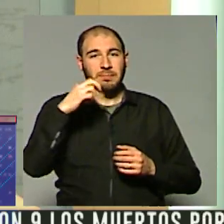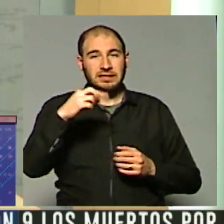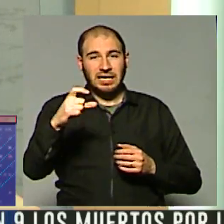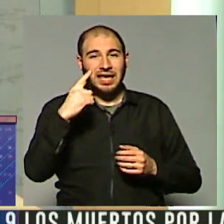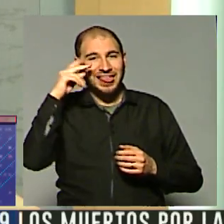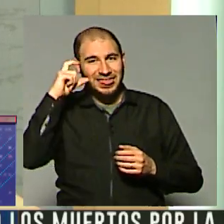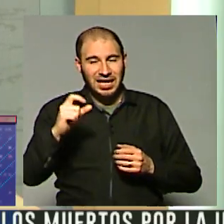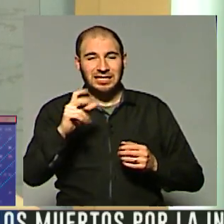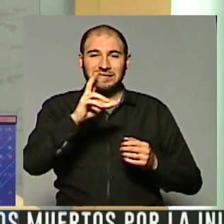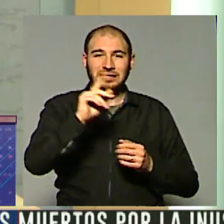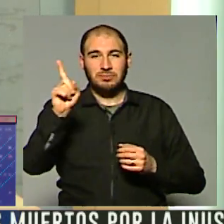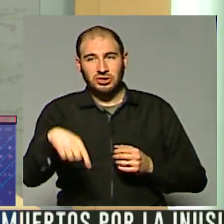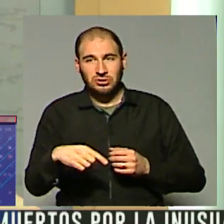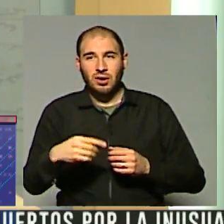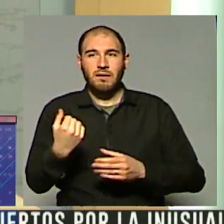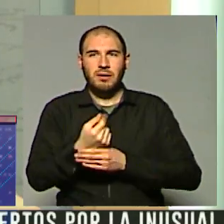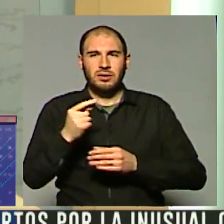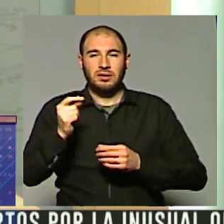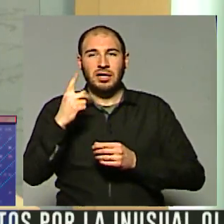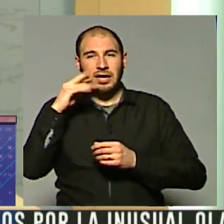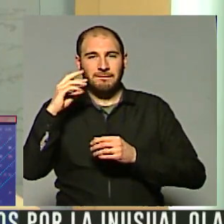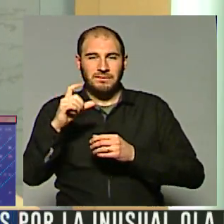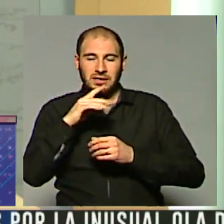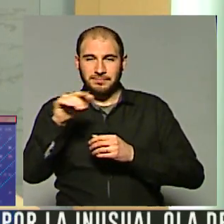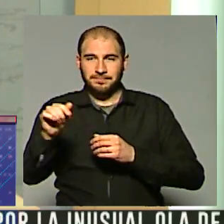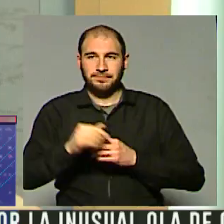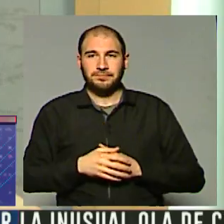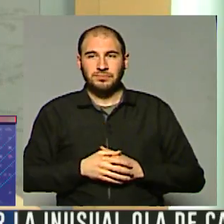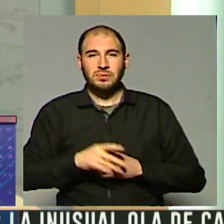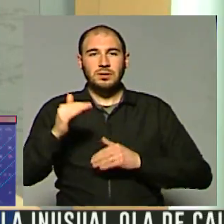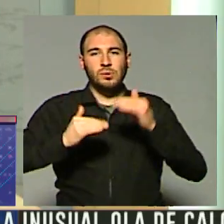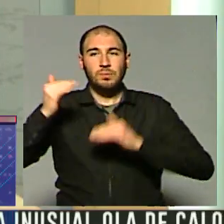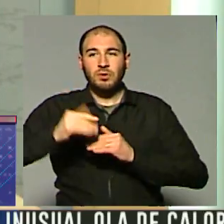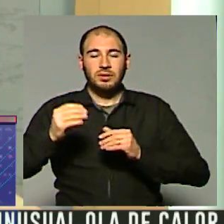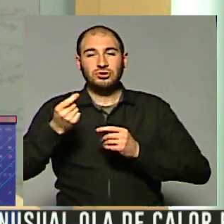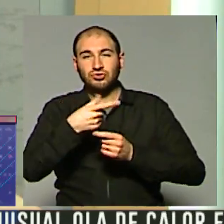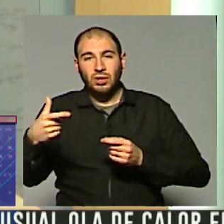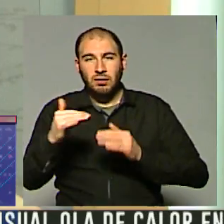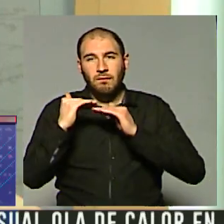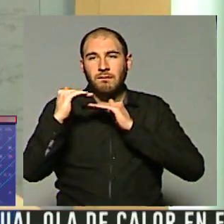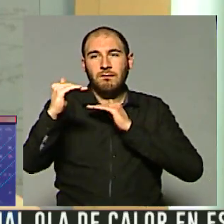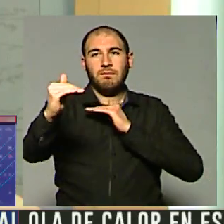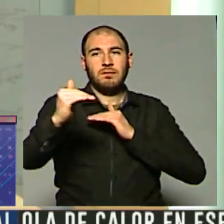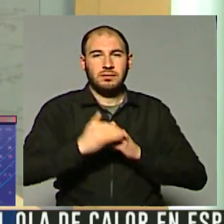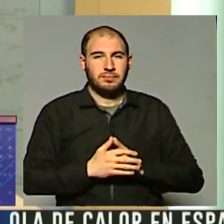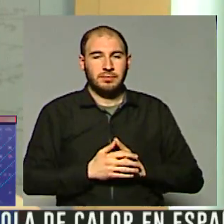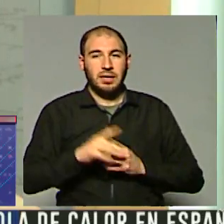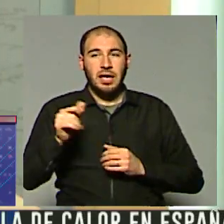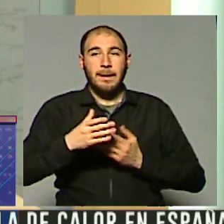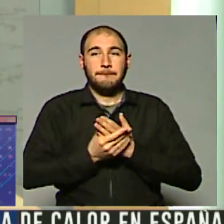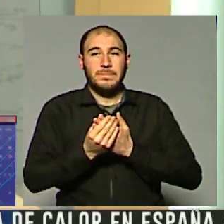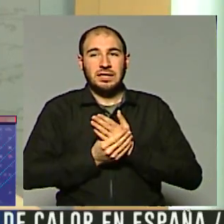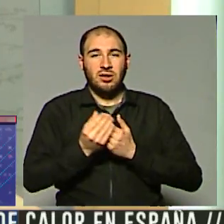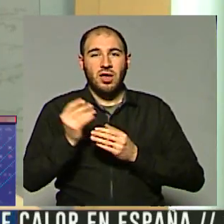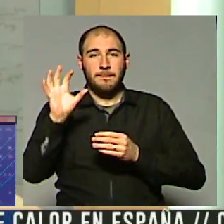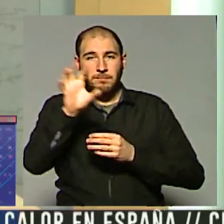INDEC y un 30% en el famoso RIPTE, este promedio de salarios estables que tiene el Ministerio